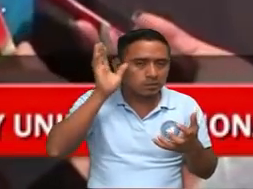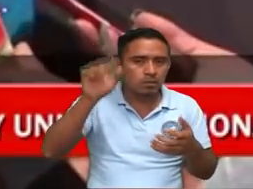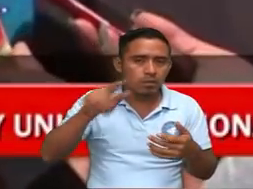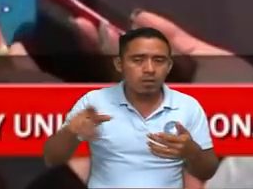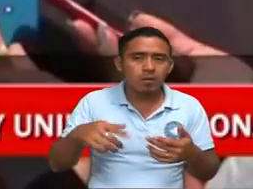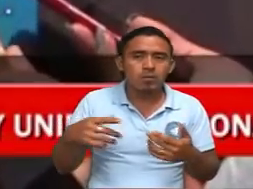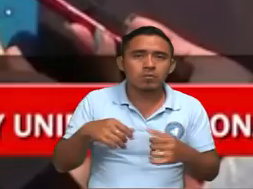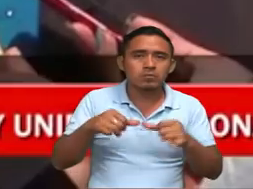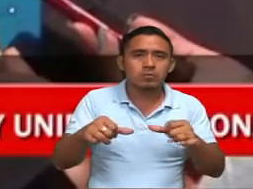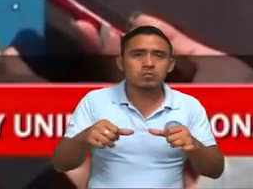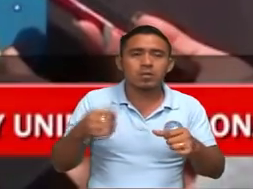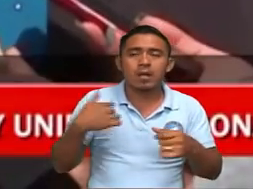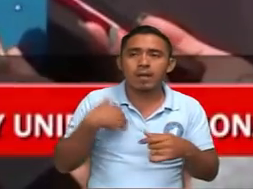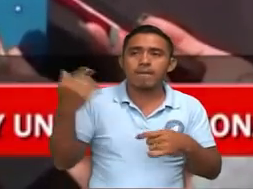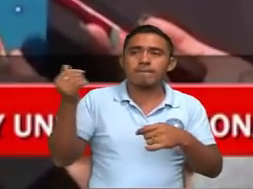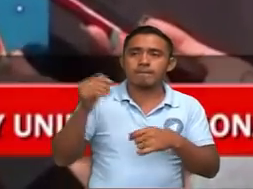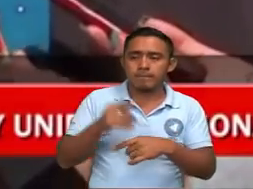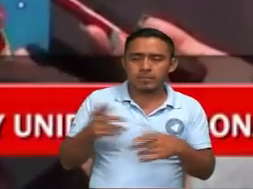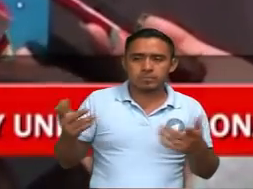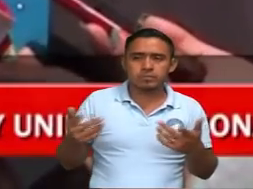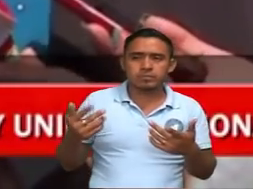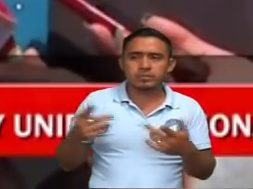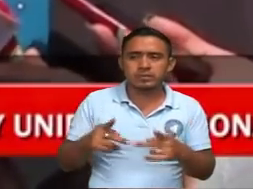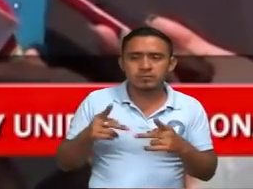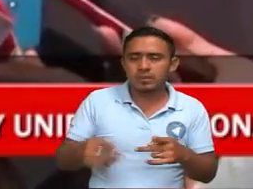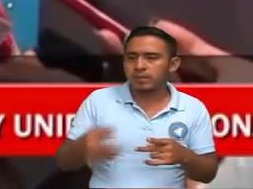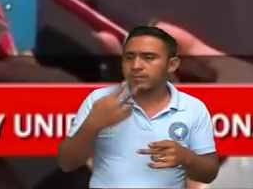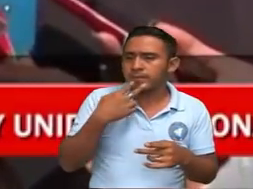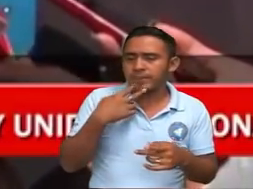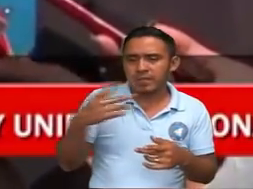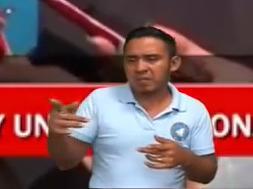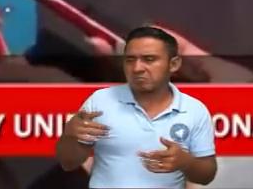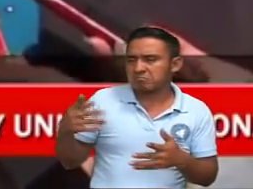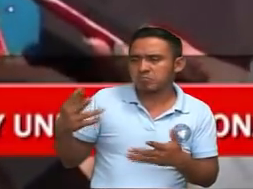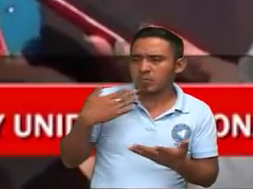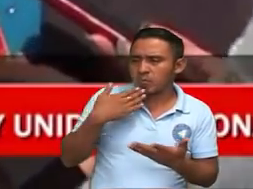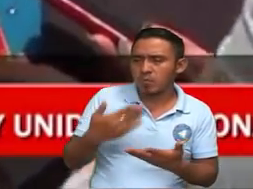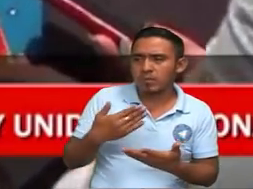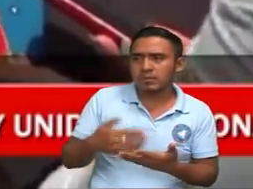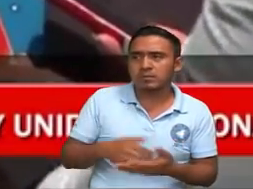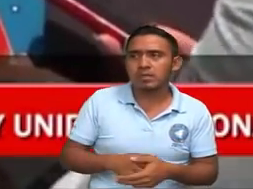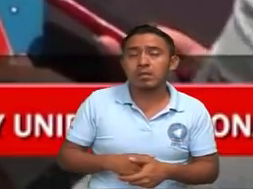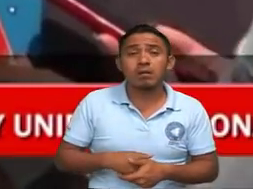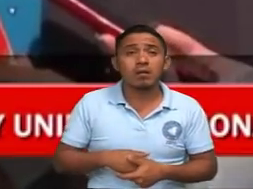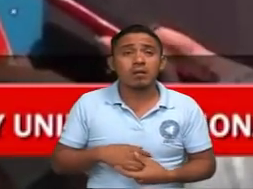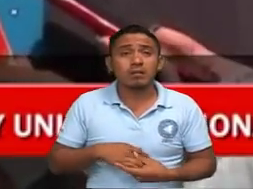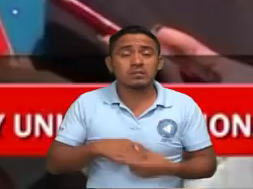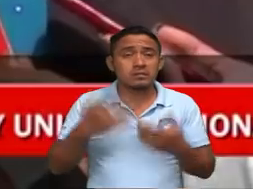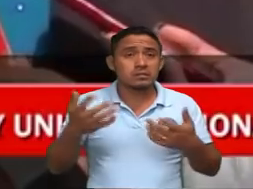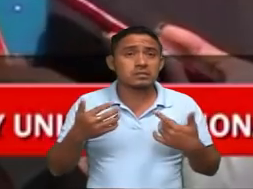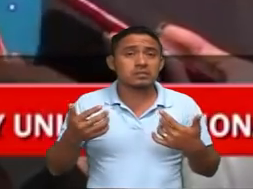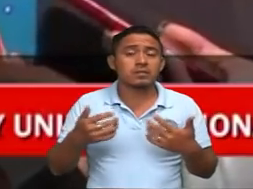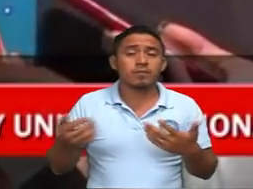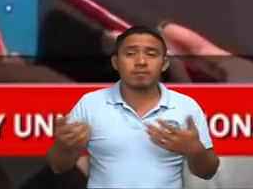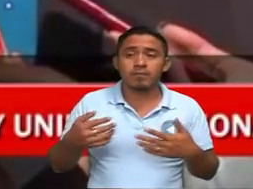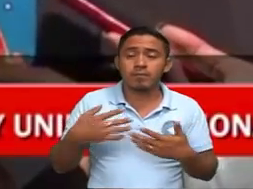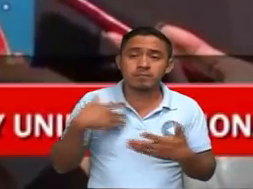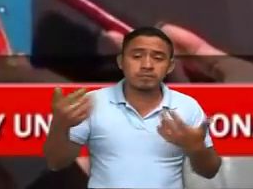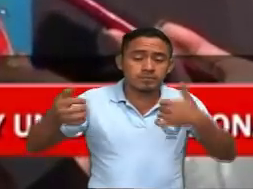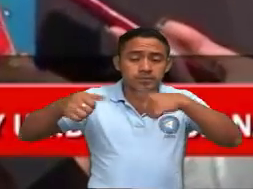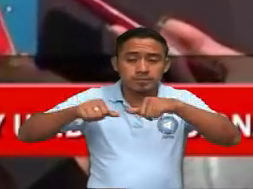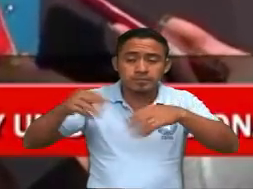continuar siendo reos de personas que no tienen la más mínima voluntad de negociación y que